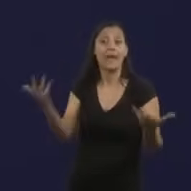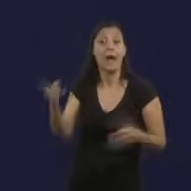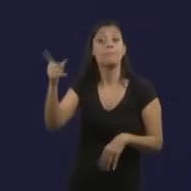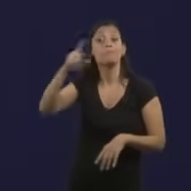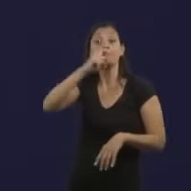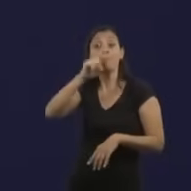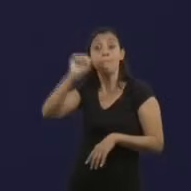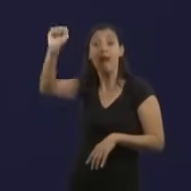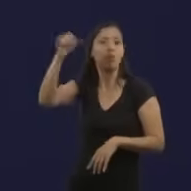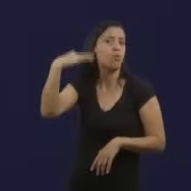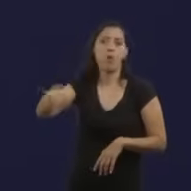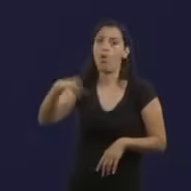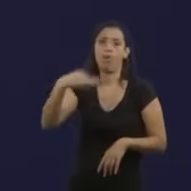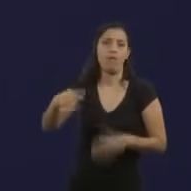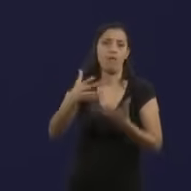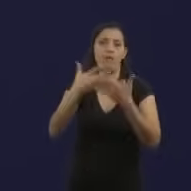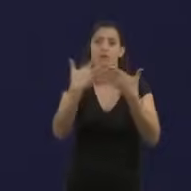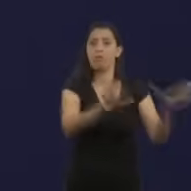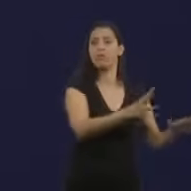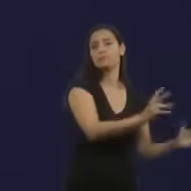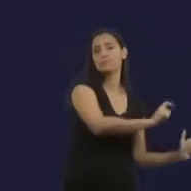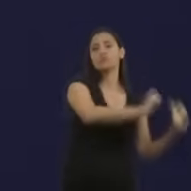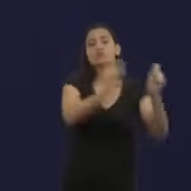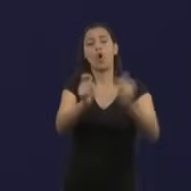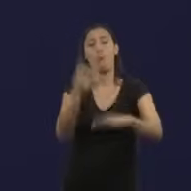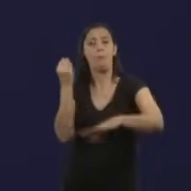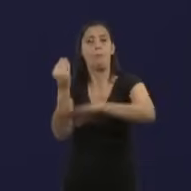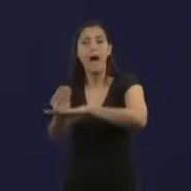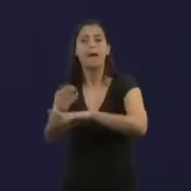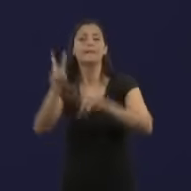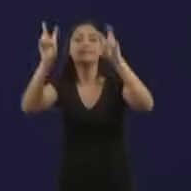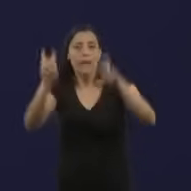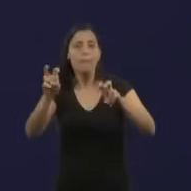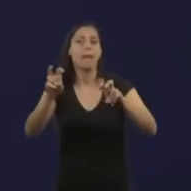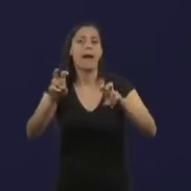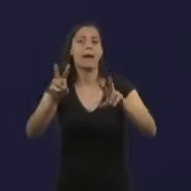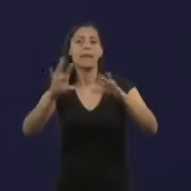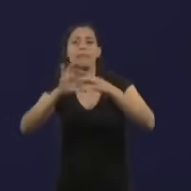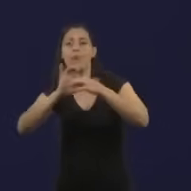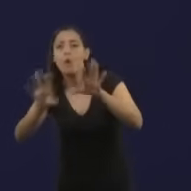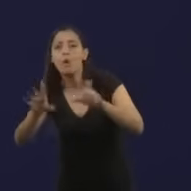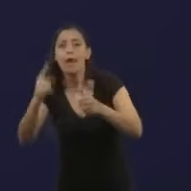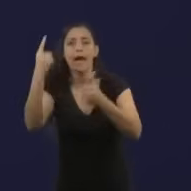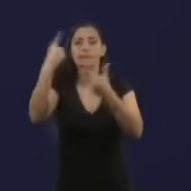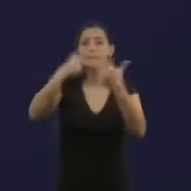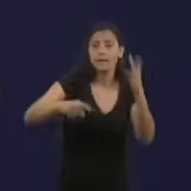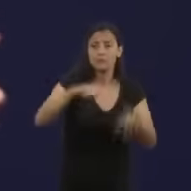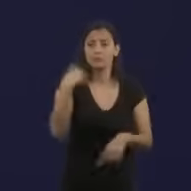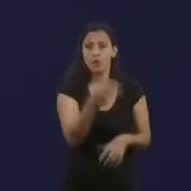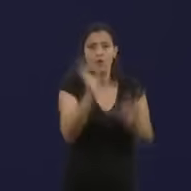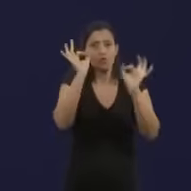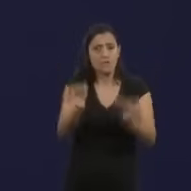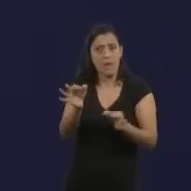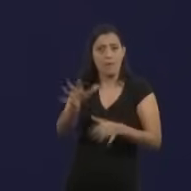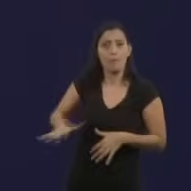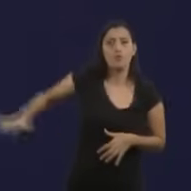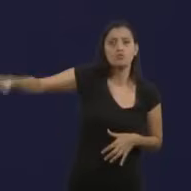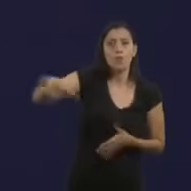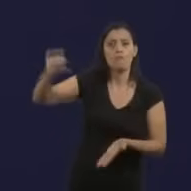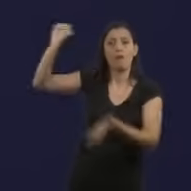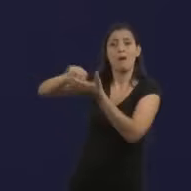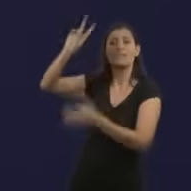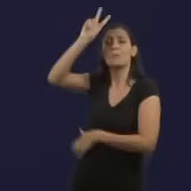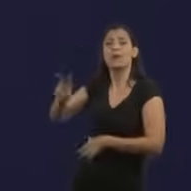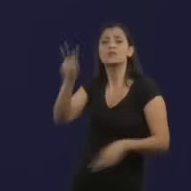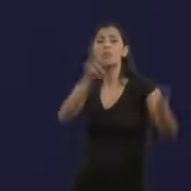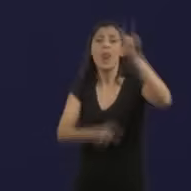de una buena vez a las acciones democráticas y a lo que todos sabemos y entendemos que quiere el pueblo venezolano que es vivir